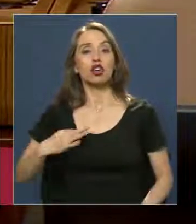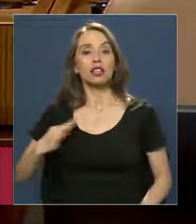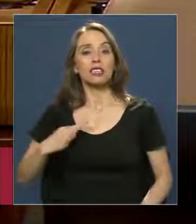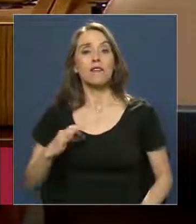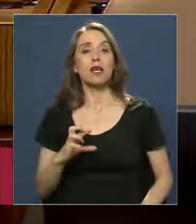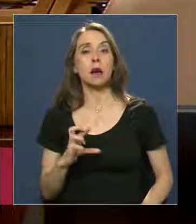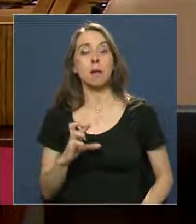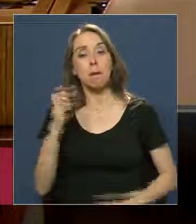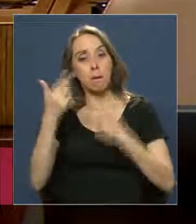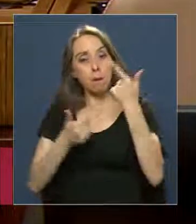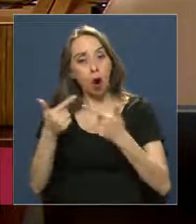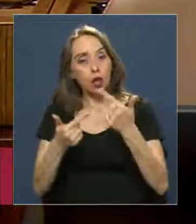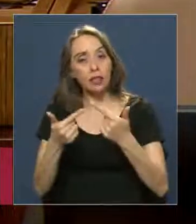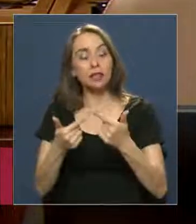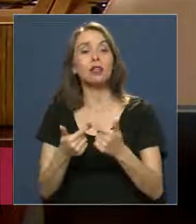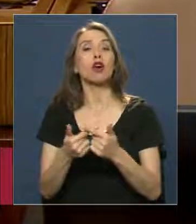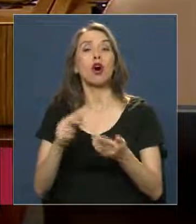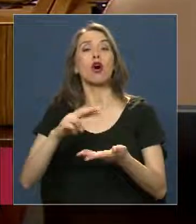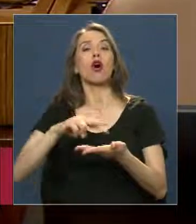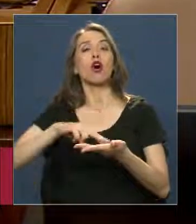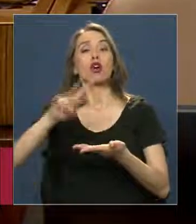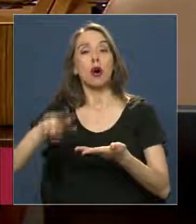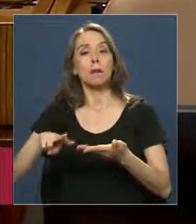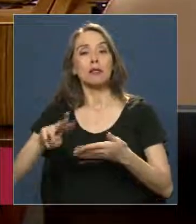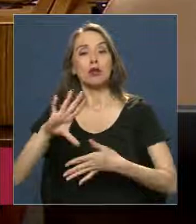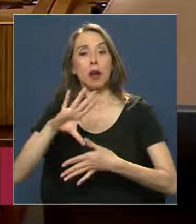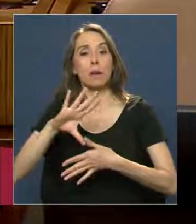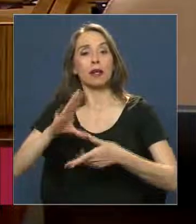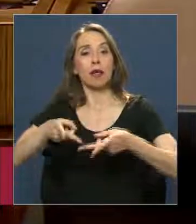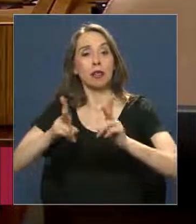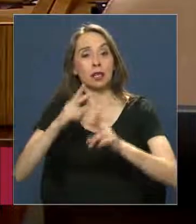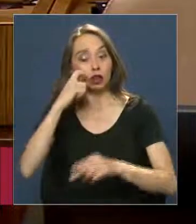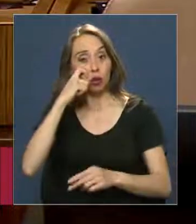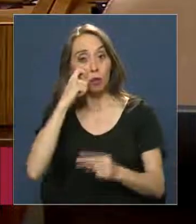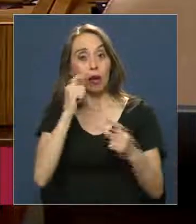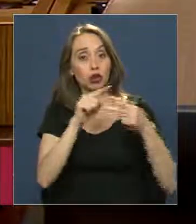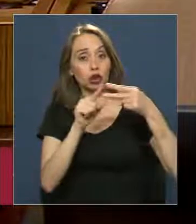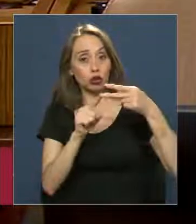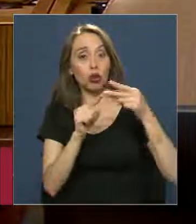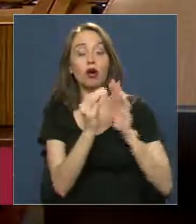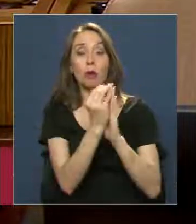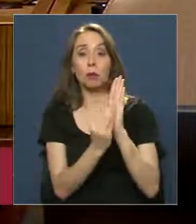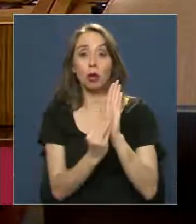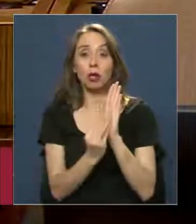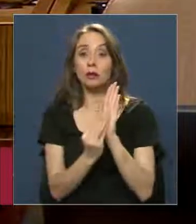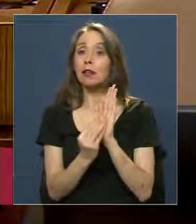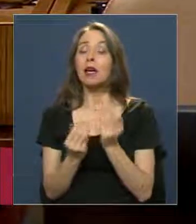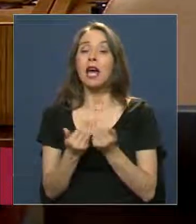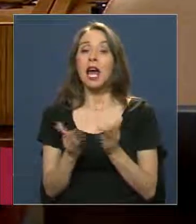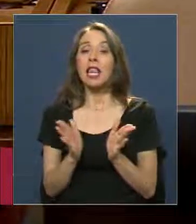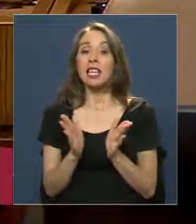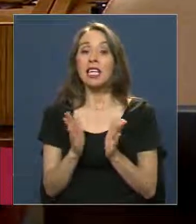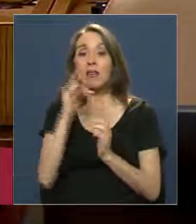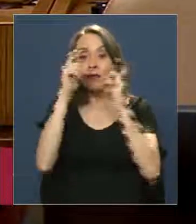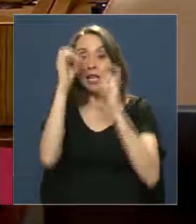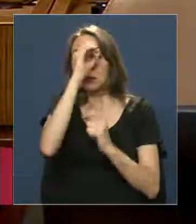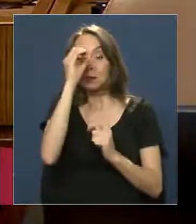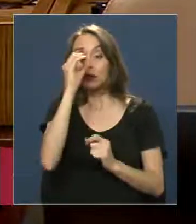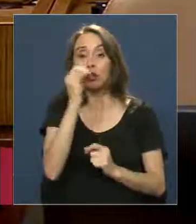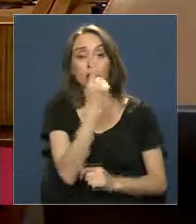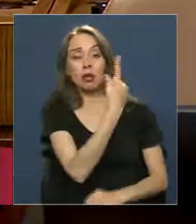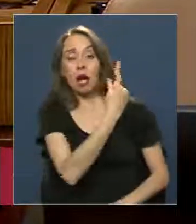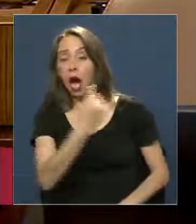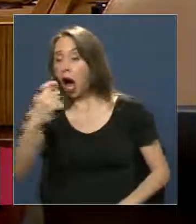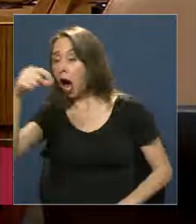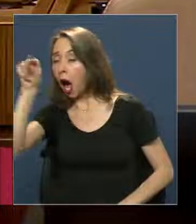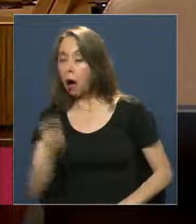Políticos y la Convención Americana sobre Derechos Humanos, establecen que la libertad de expresión no es de carácter absoluto y